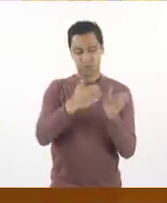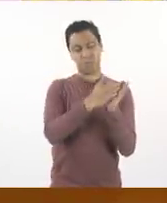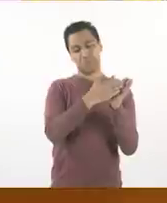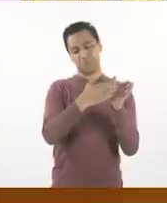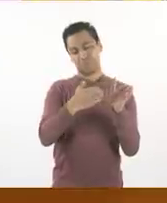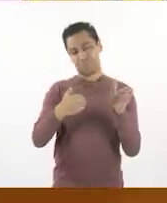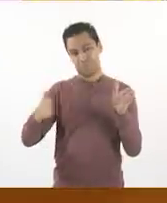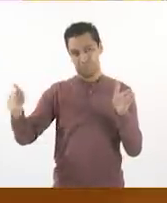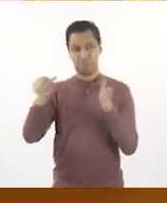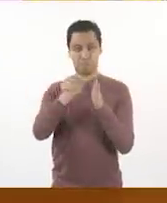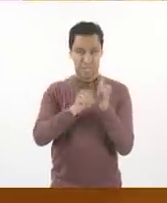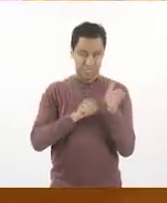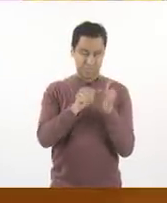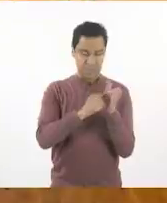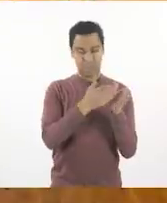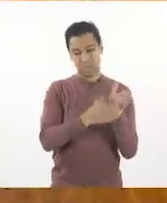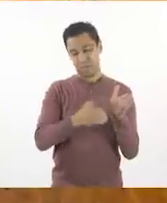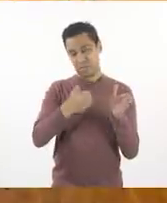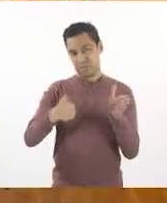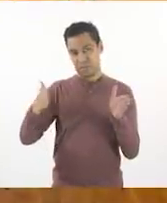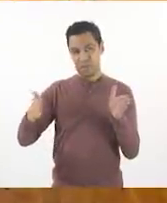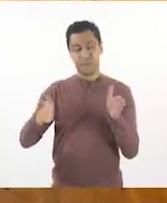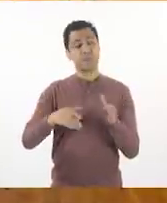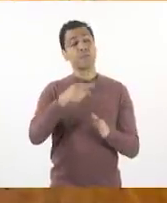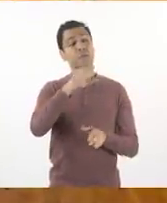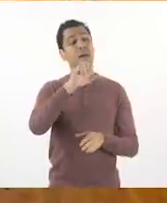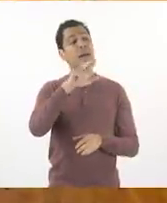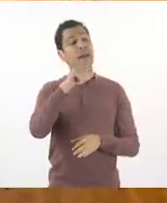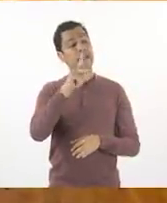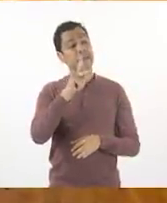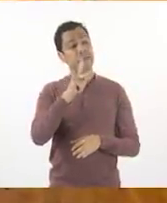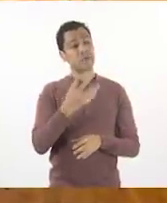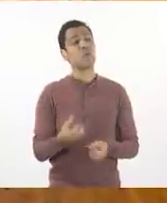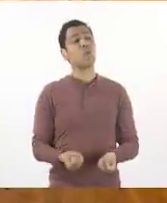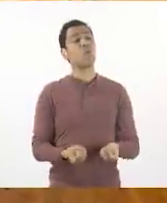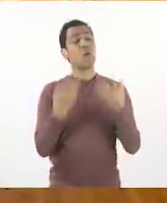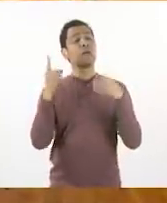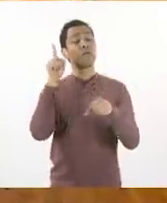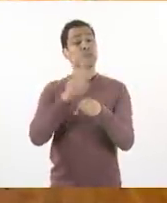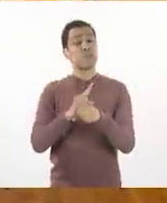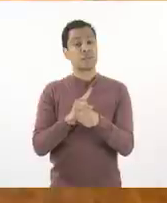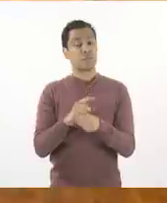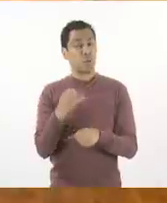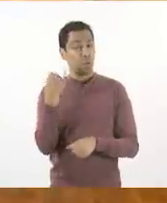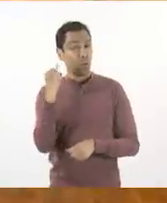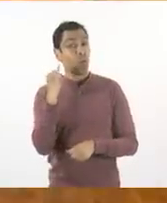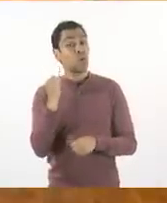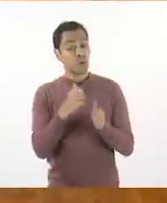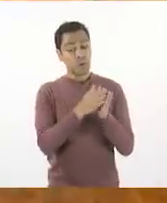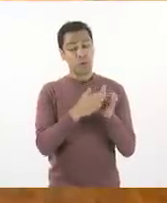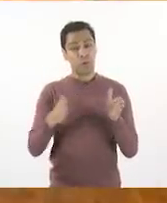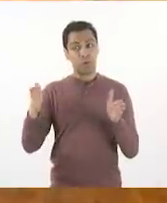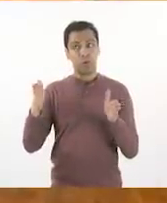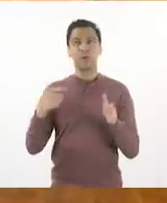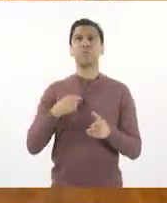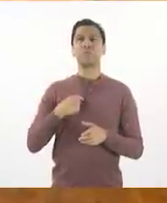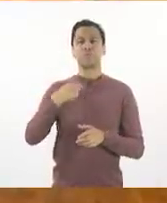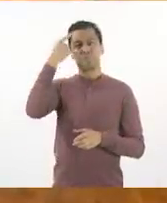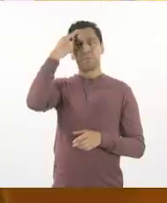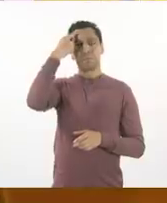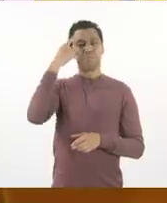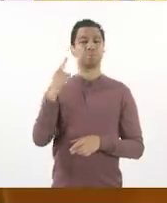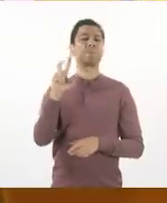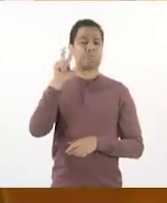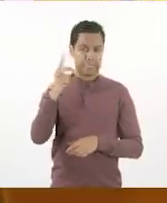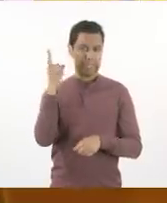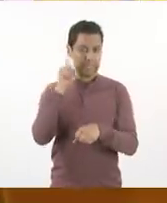meses. Y a ver, Eric, ¿recuerdas cuántos días tiene junio? Junio tenía 30 días.